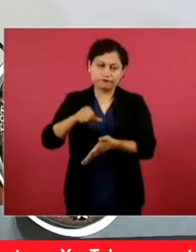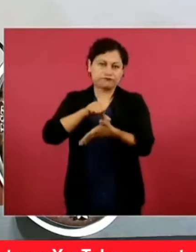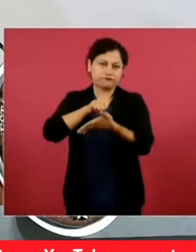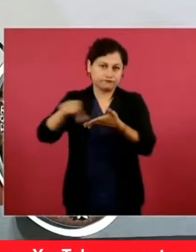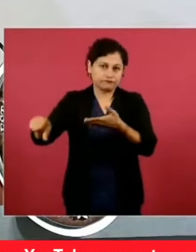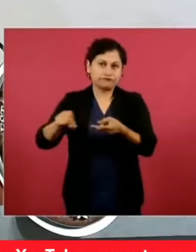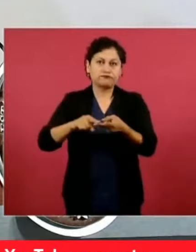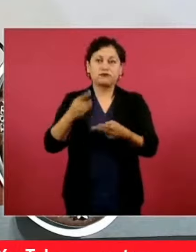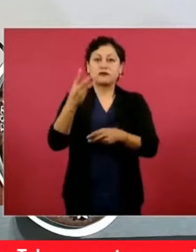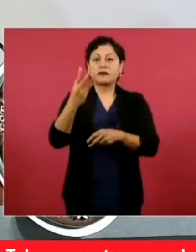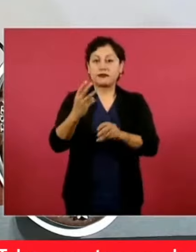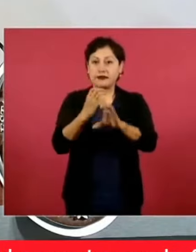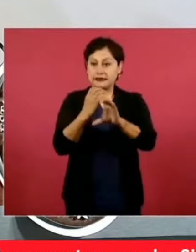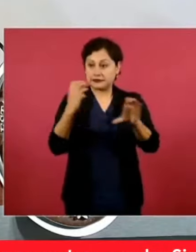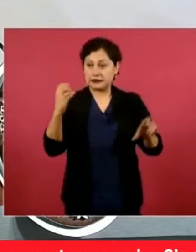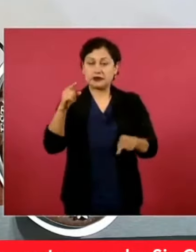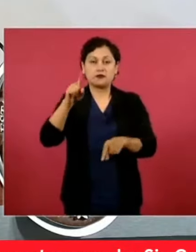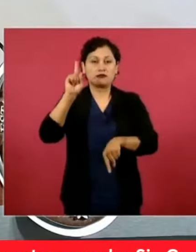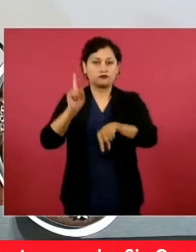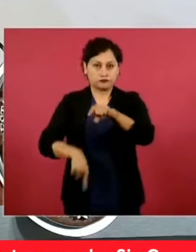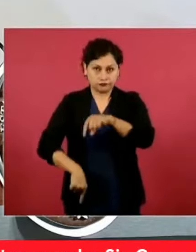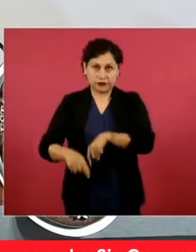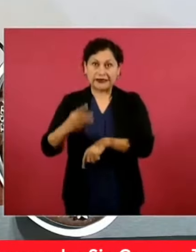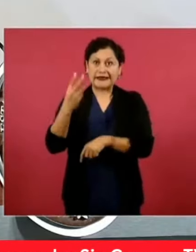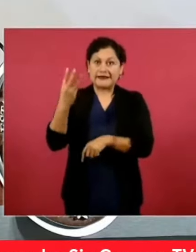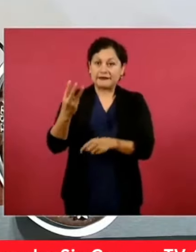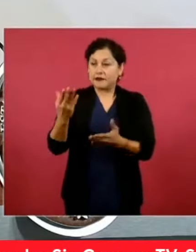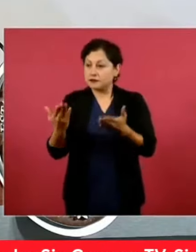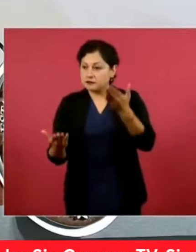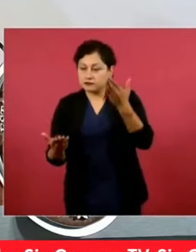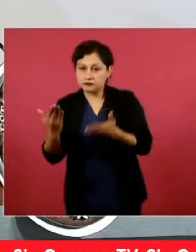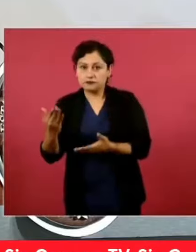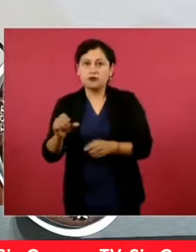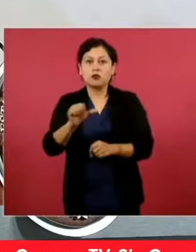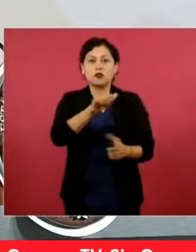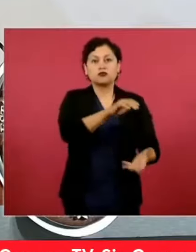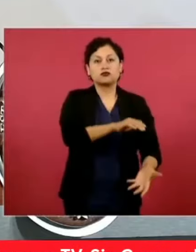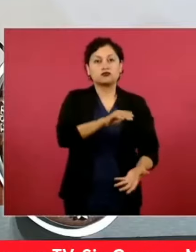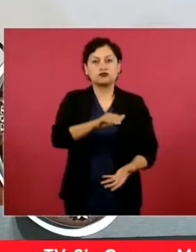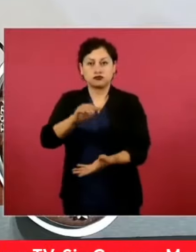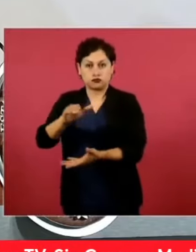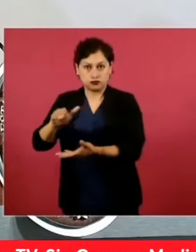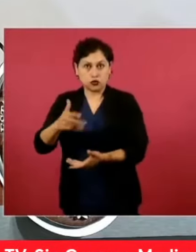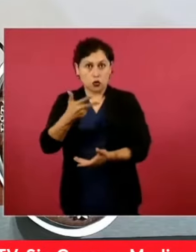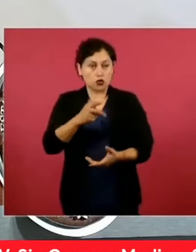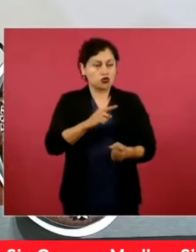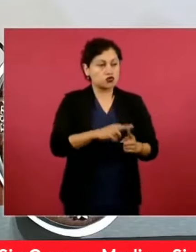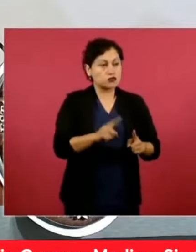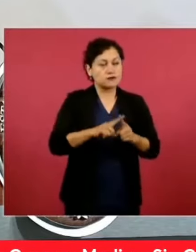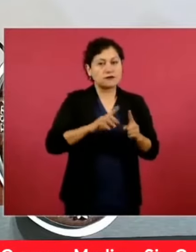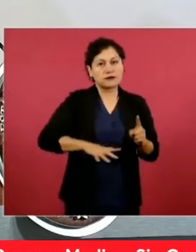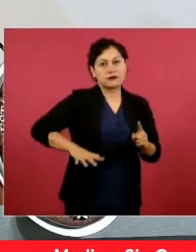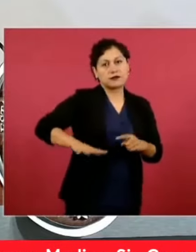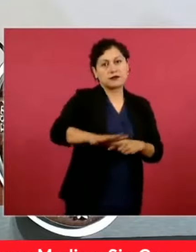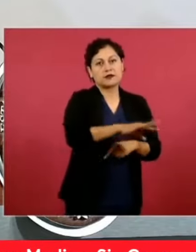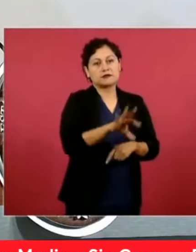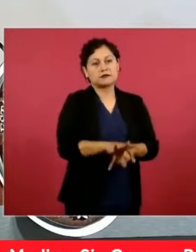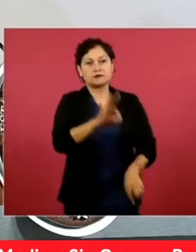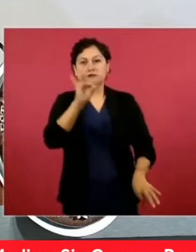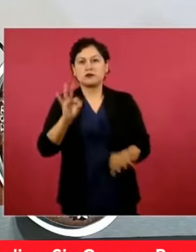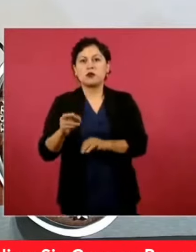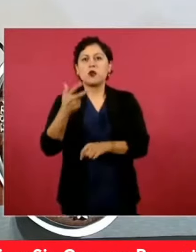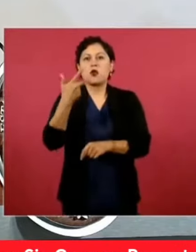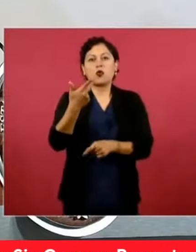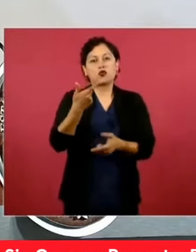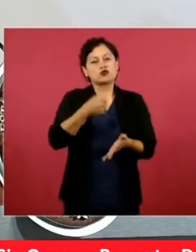inmovilizados, 6 instrumentos de medición y de 8 lotes de cilindros, 18 cilindros fueron inmovilizados